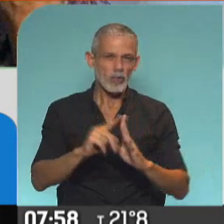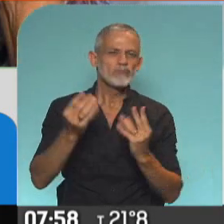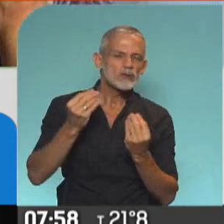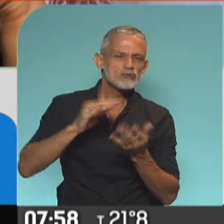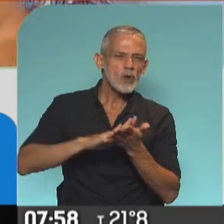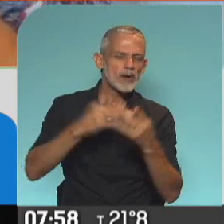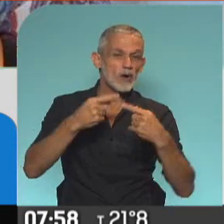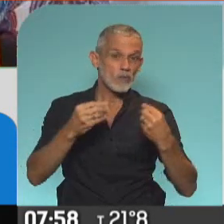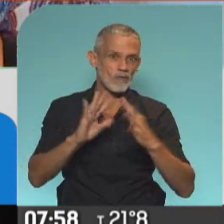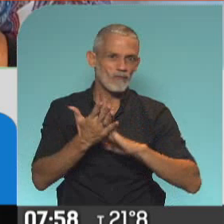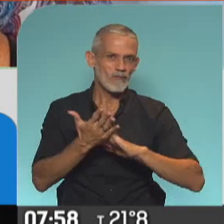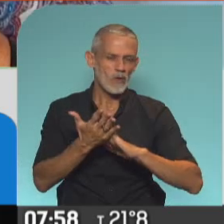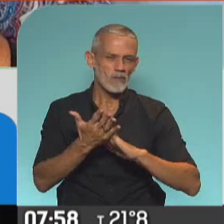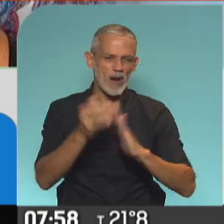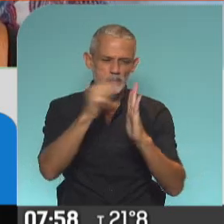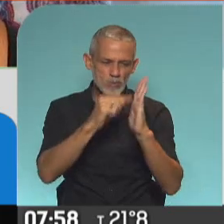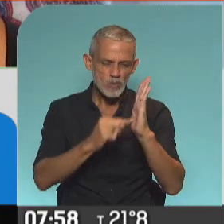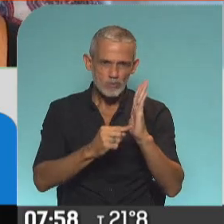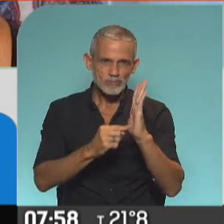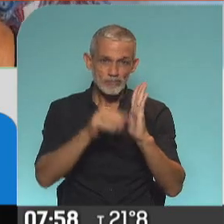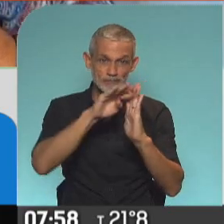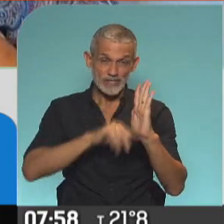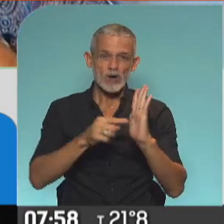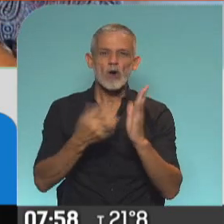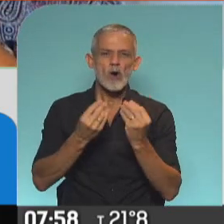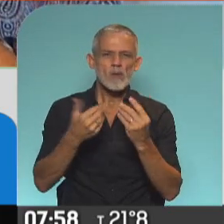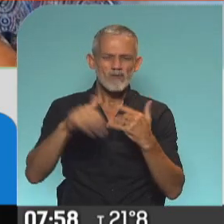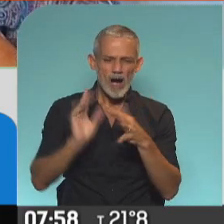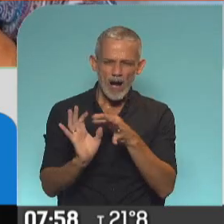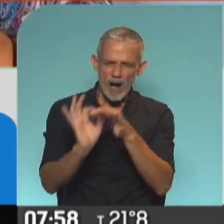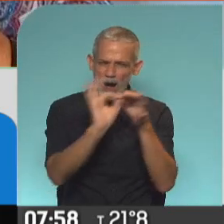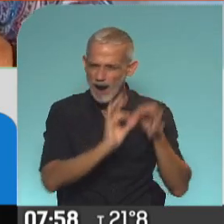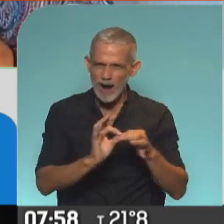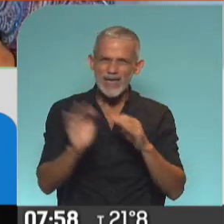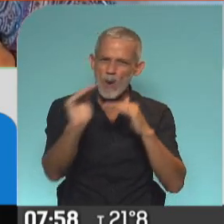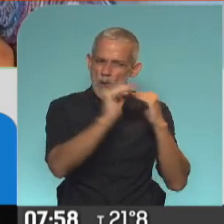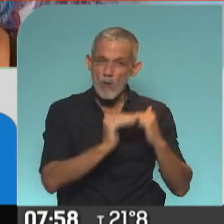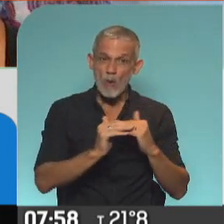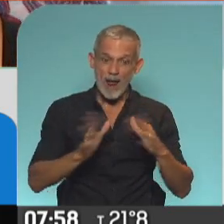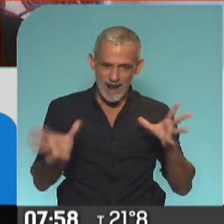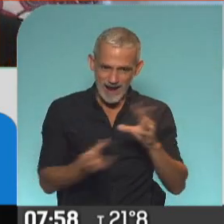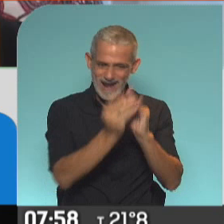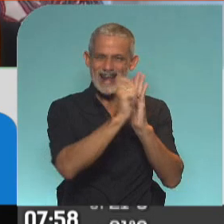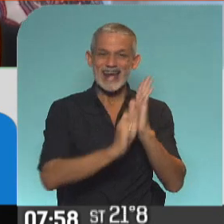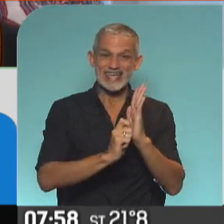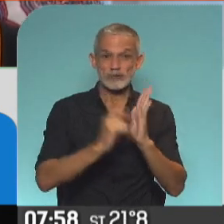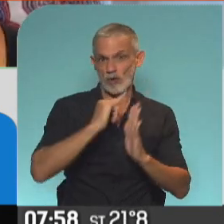dispositivos que tienen que ver sobre todo con cómo se va a unificar justamente el registro,